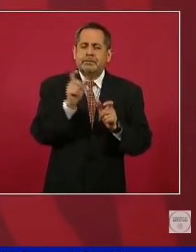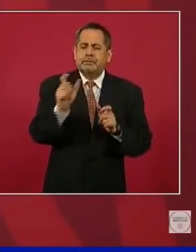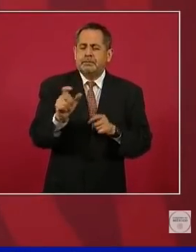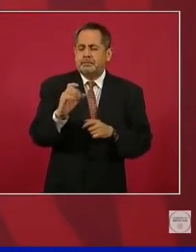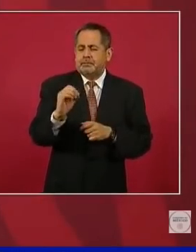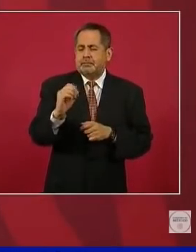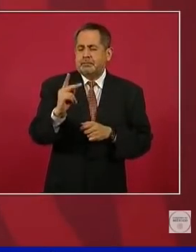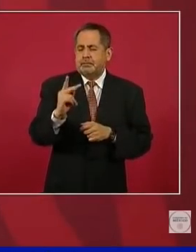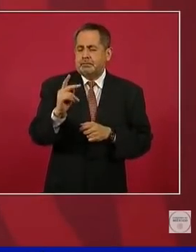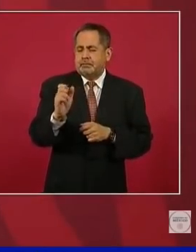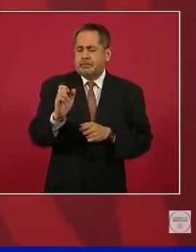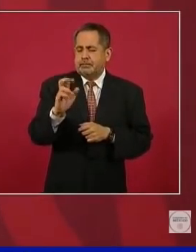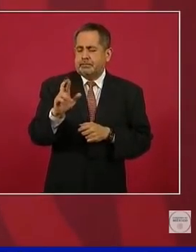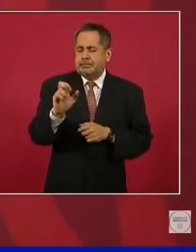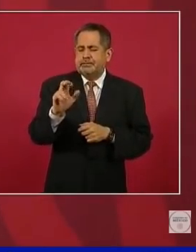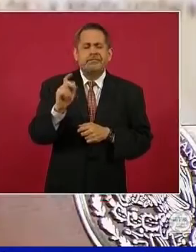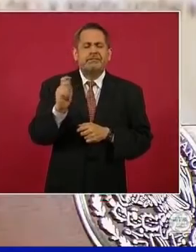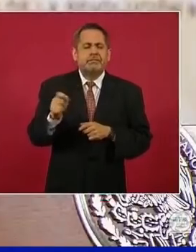y en